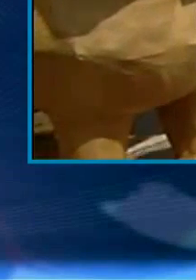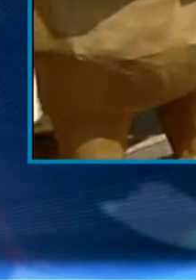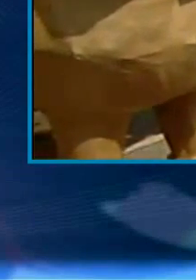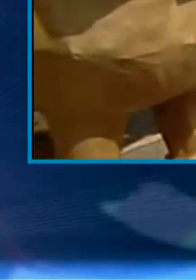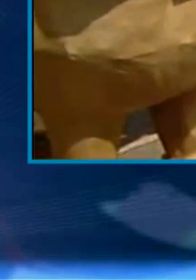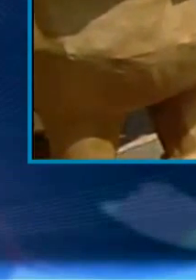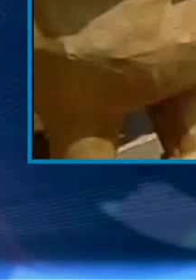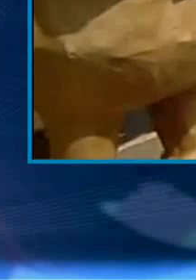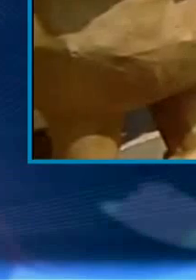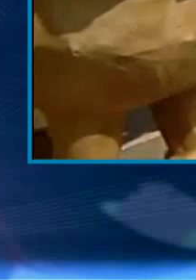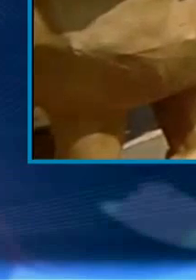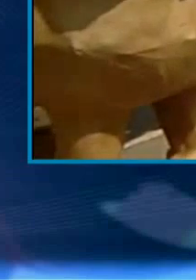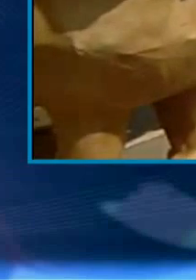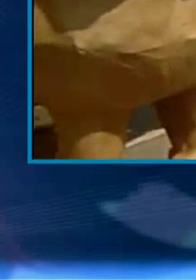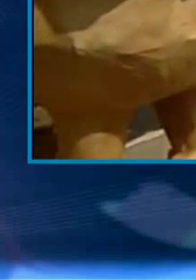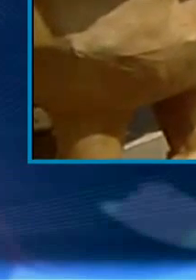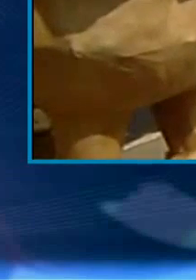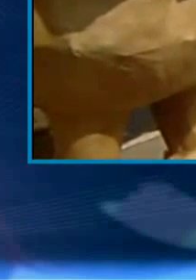Así dicen, ¿no?